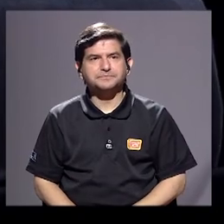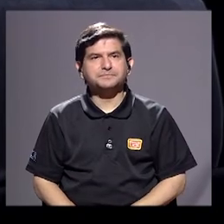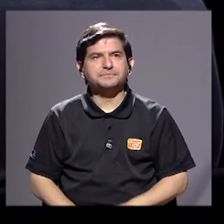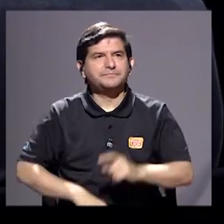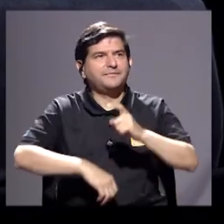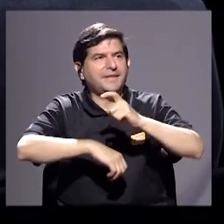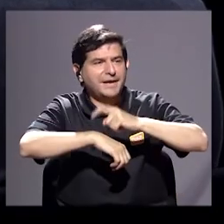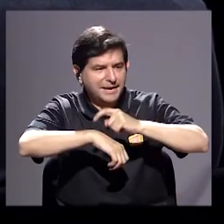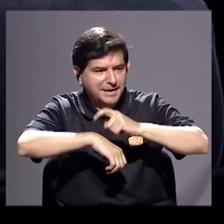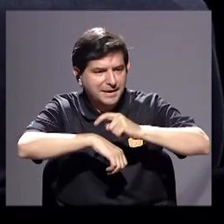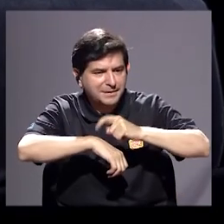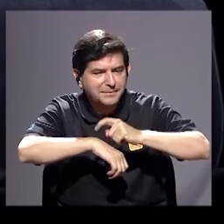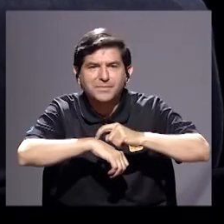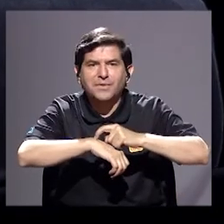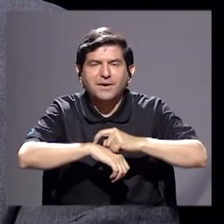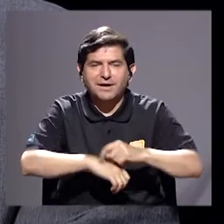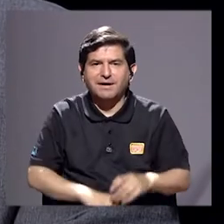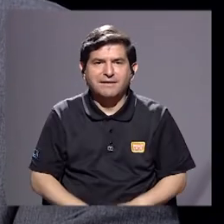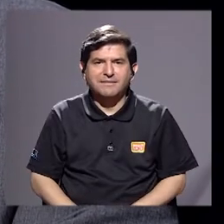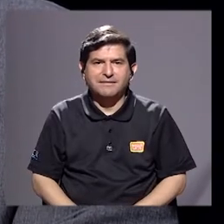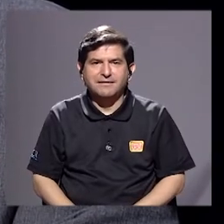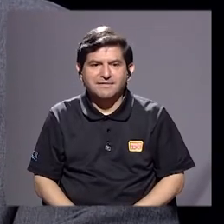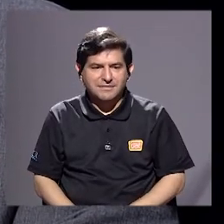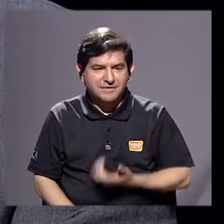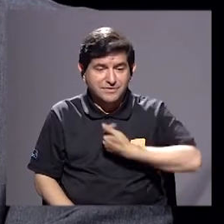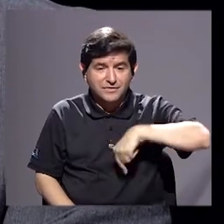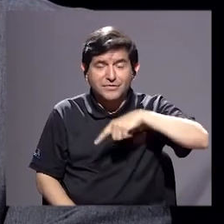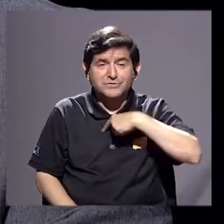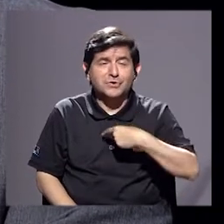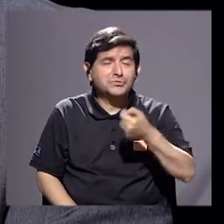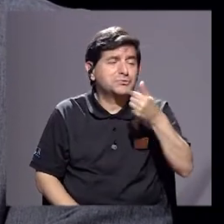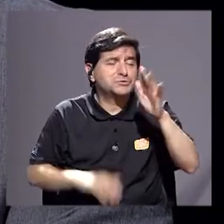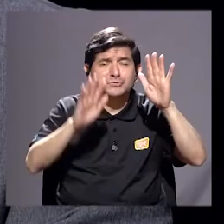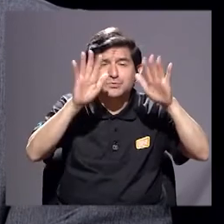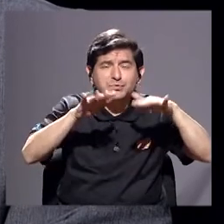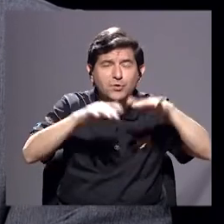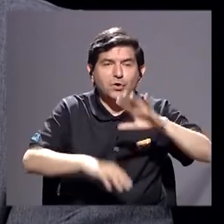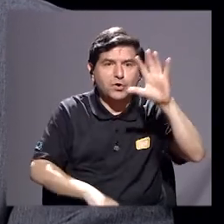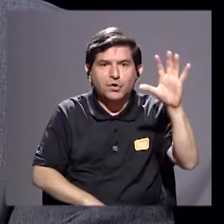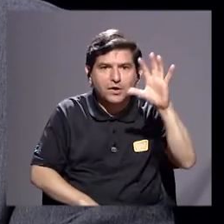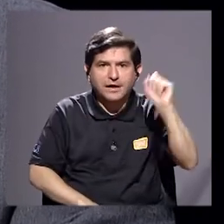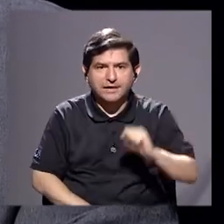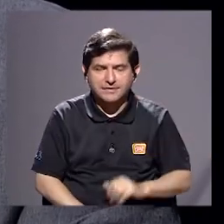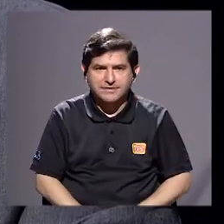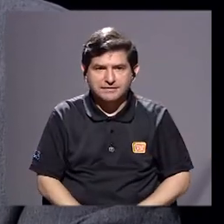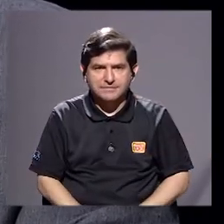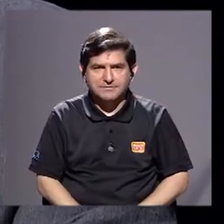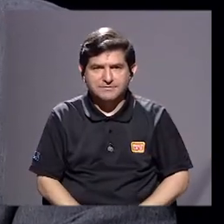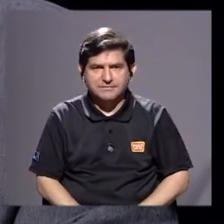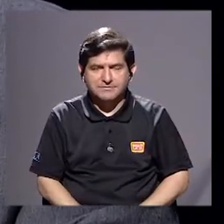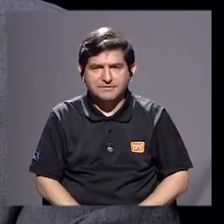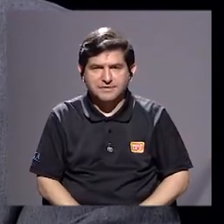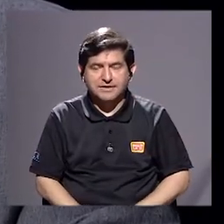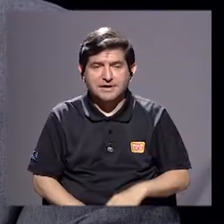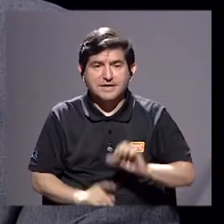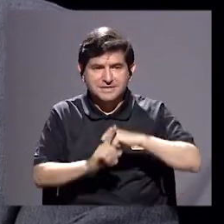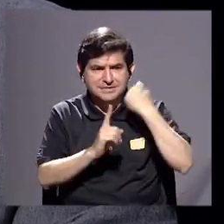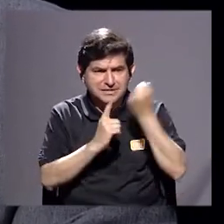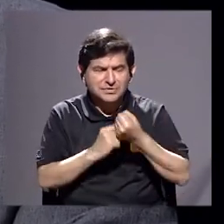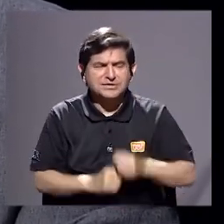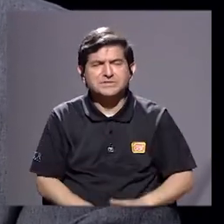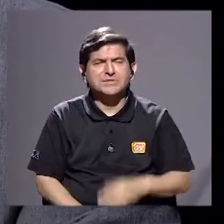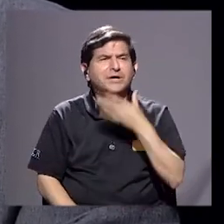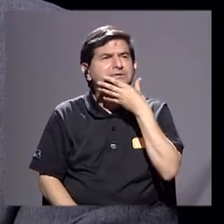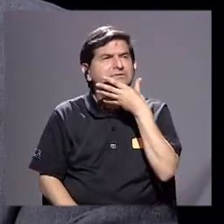periodo de de muy poca lluvia en el caribe que va entre el periodo lluvioso del caribe que es entre